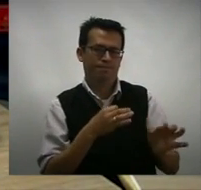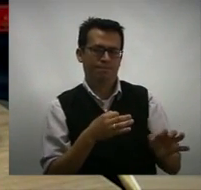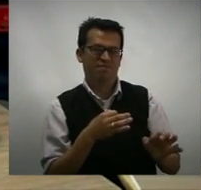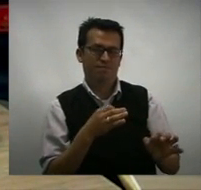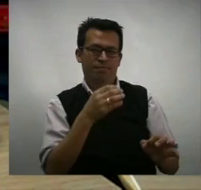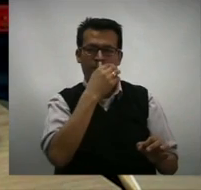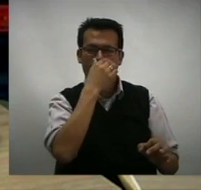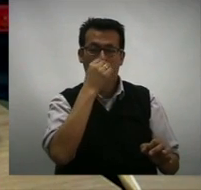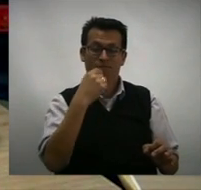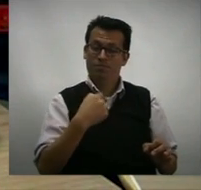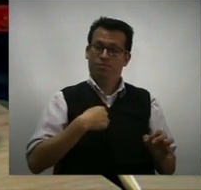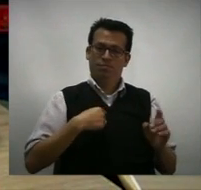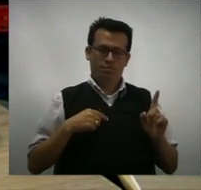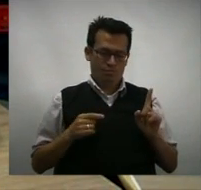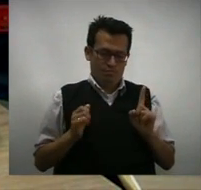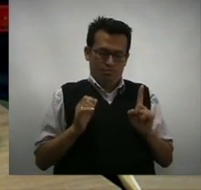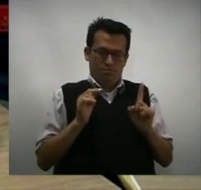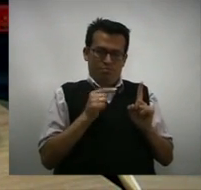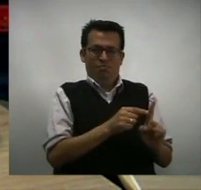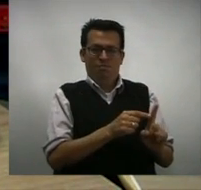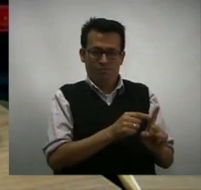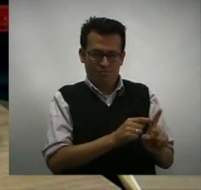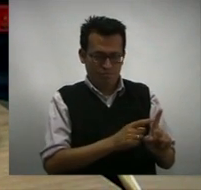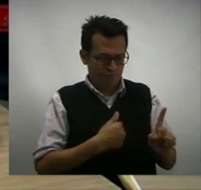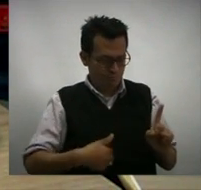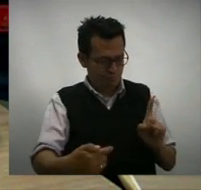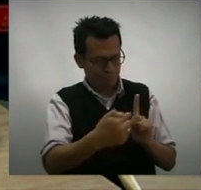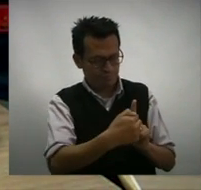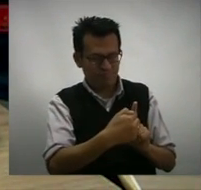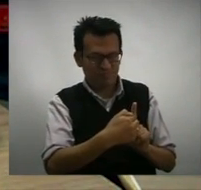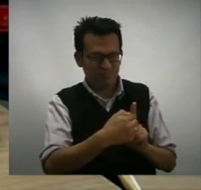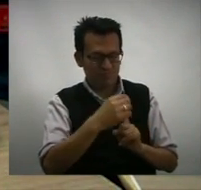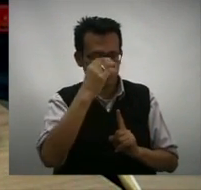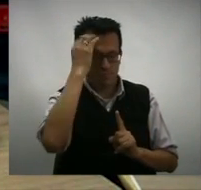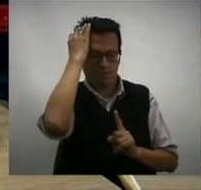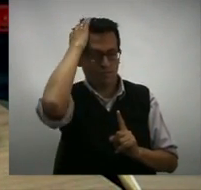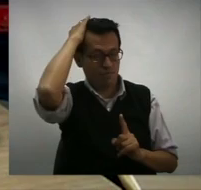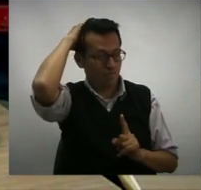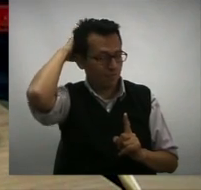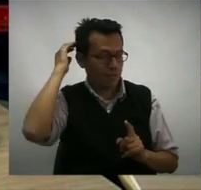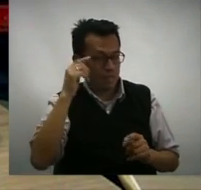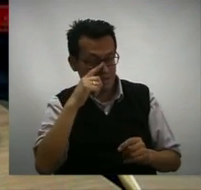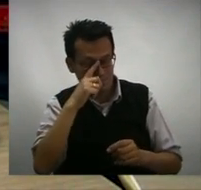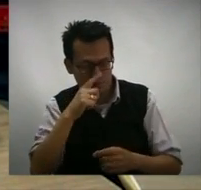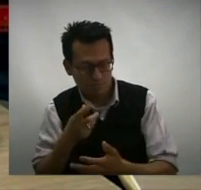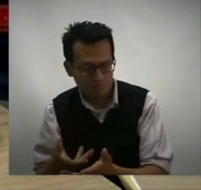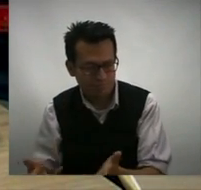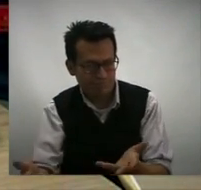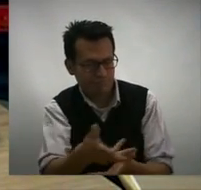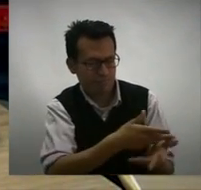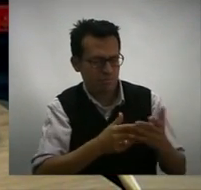Un yo entendido en términos de causa y que encuentra en la imagen del penitente la razón del ser, de su existencia estéril e